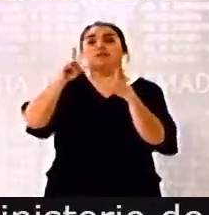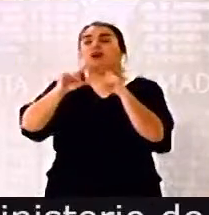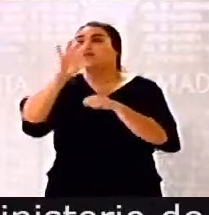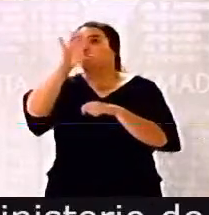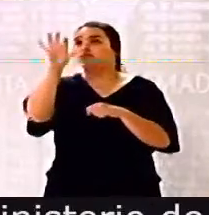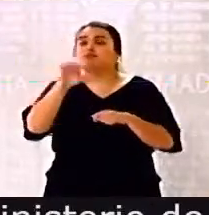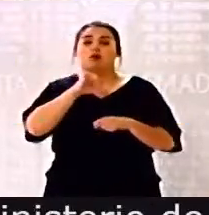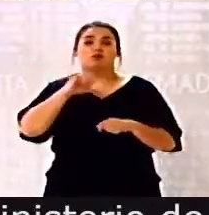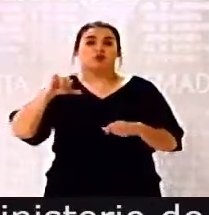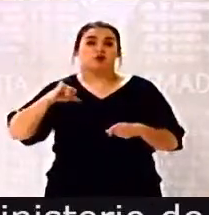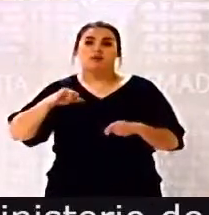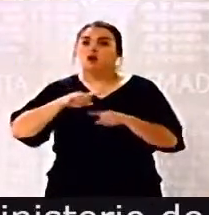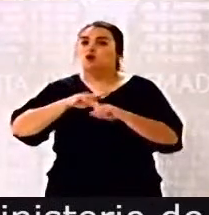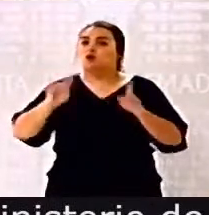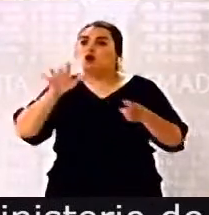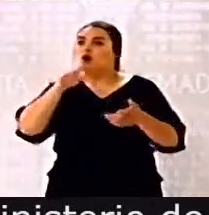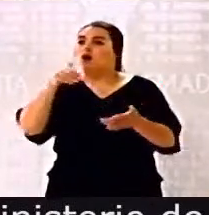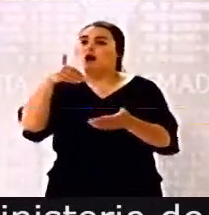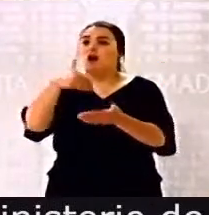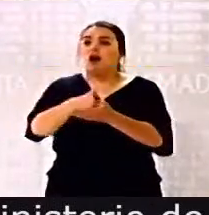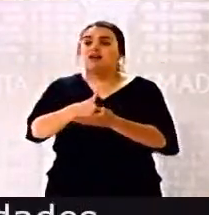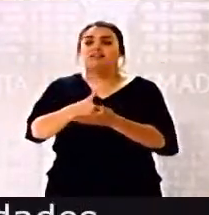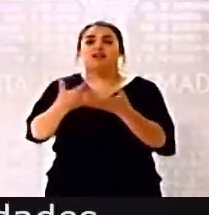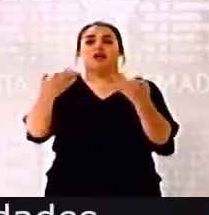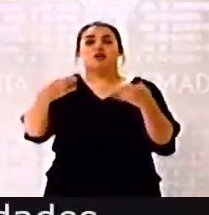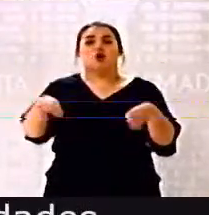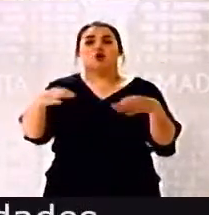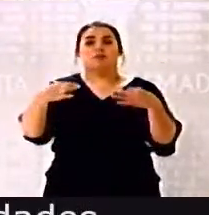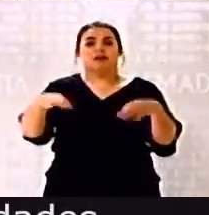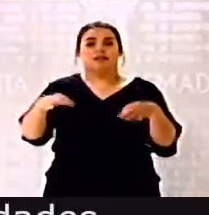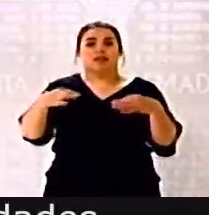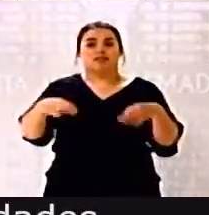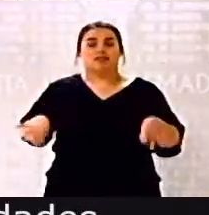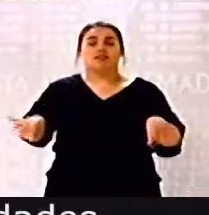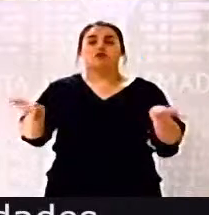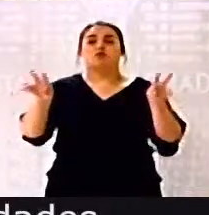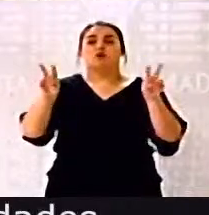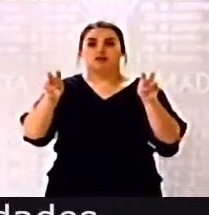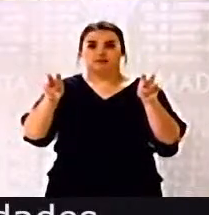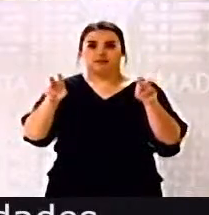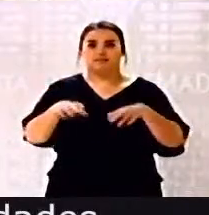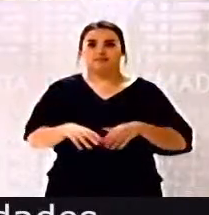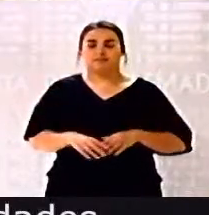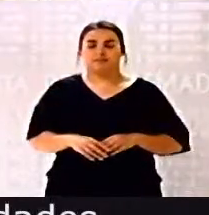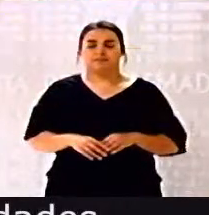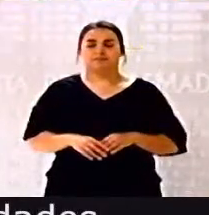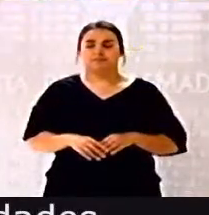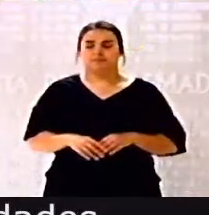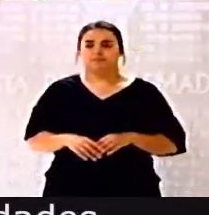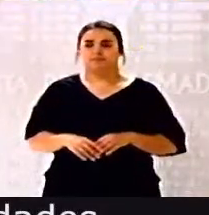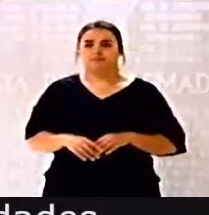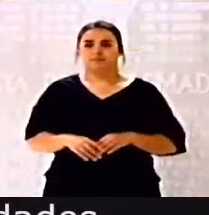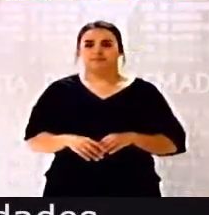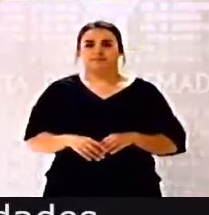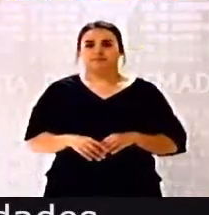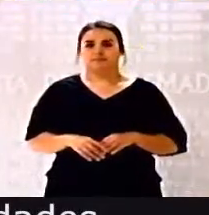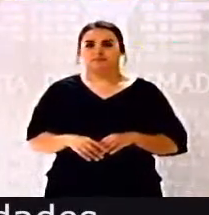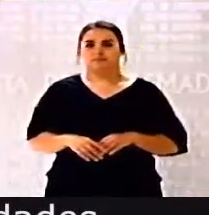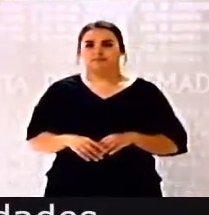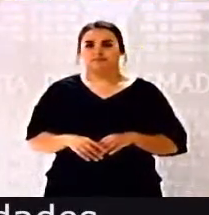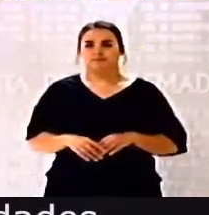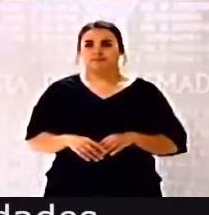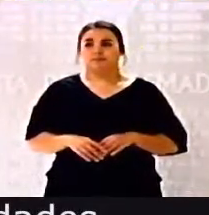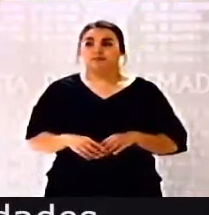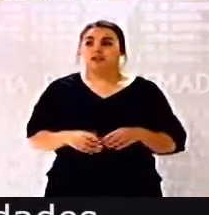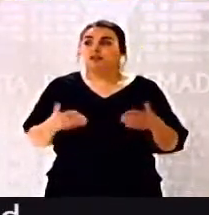comunidades autónomas hasta que no lleguemos a la normalidad, hasta que no lleguemos a la nueva normalidad. Por